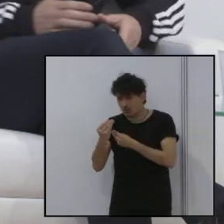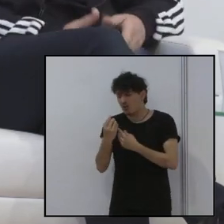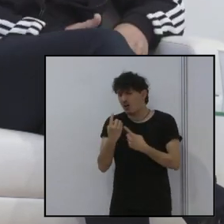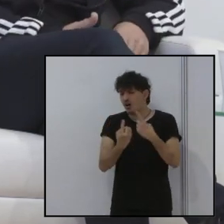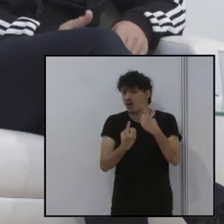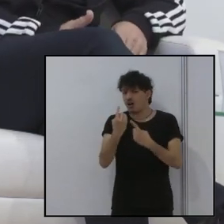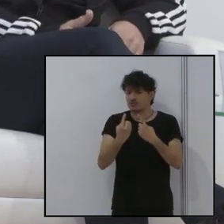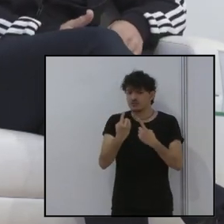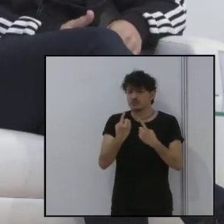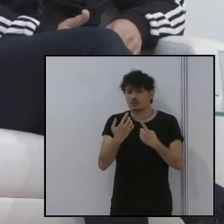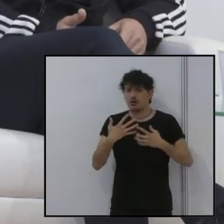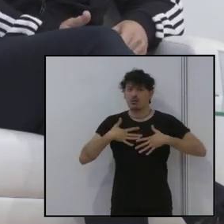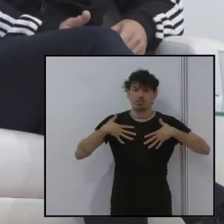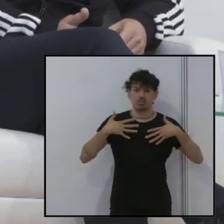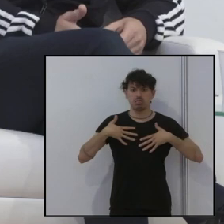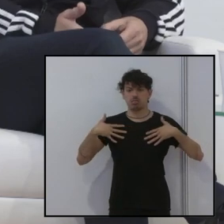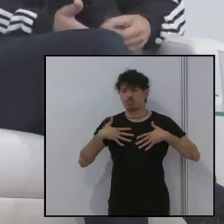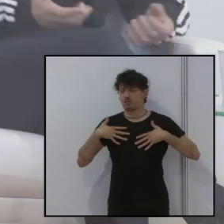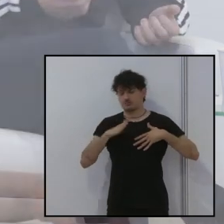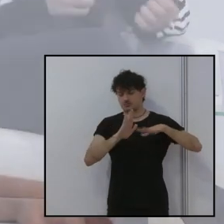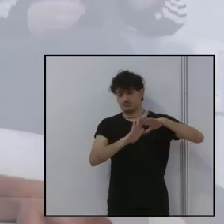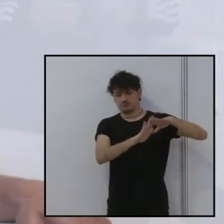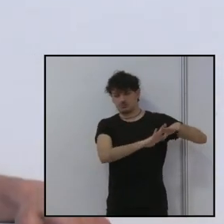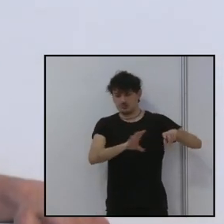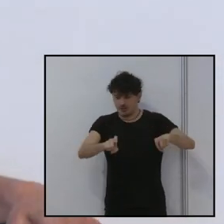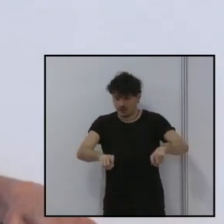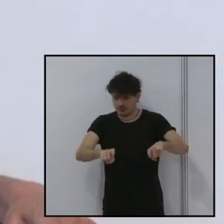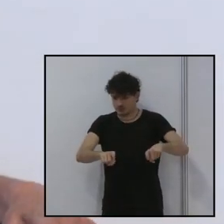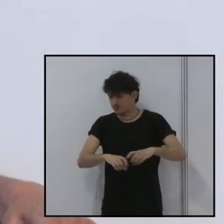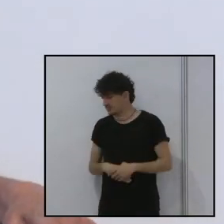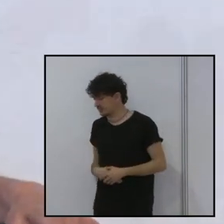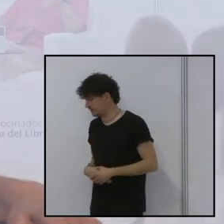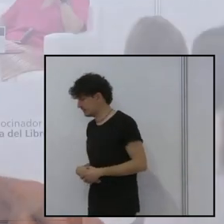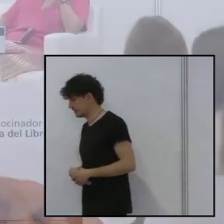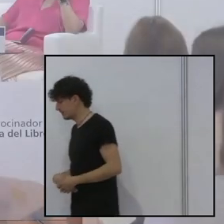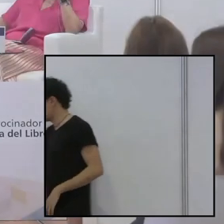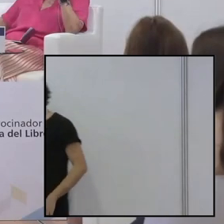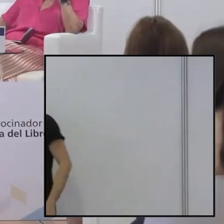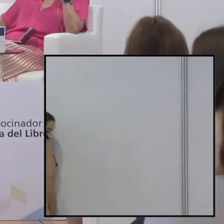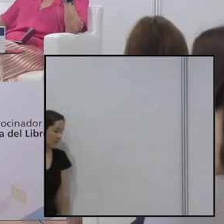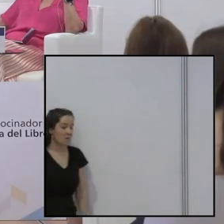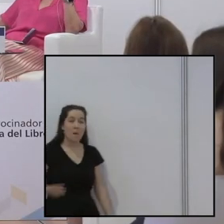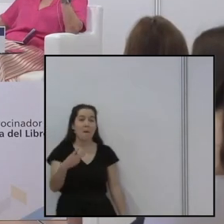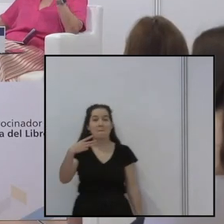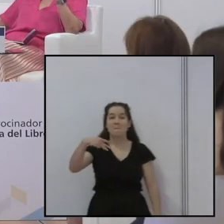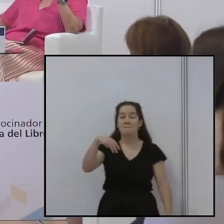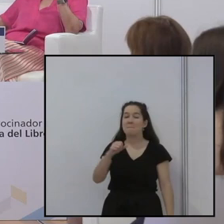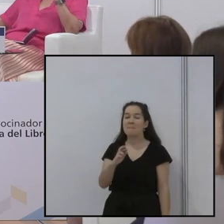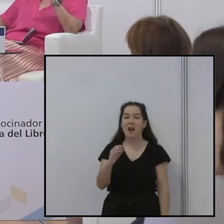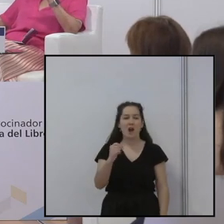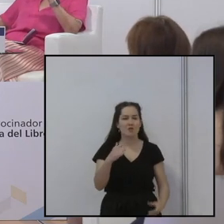te tomabas unos días de descanso de no escribir, porque era como no me apetece volver ahí. Esto que has dicho, Marcos, me parece súper interesante, porque yo he